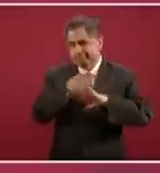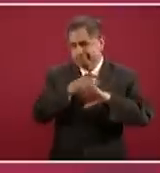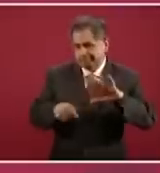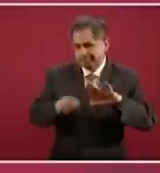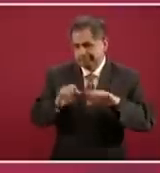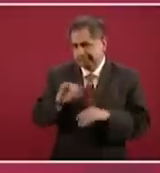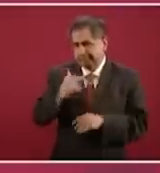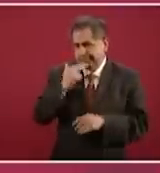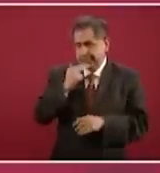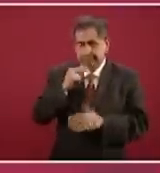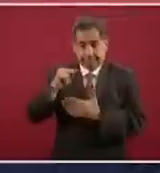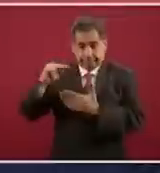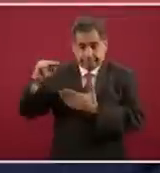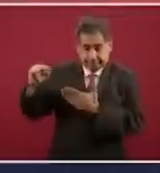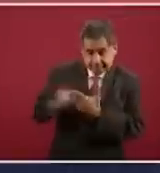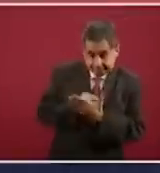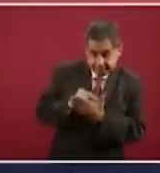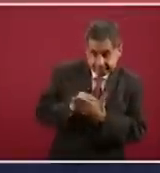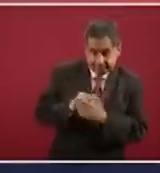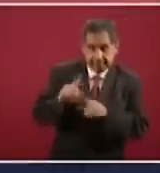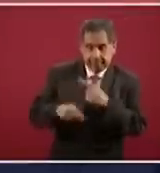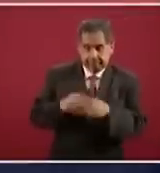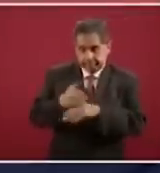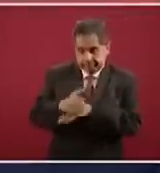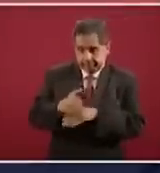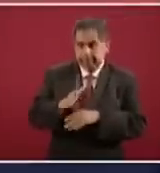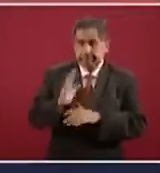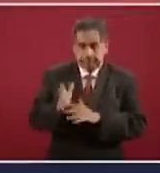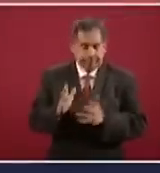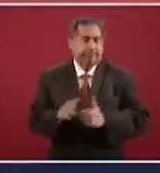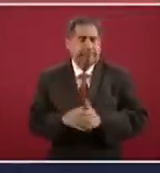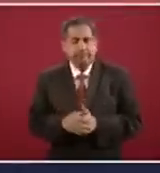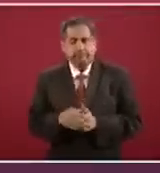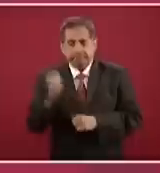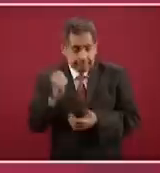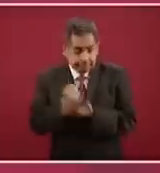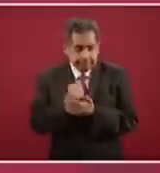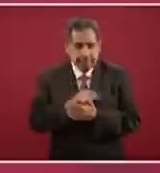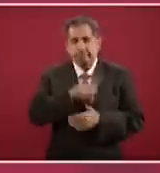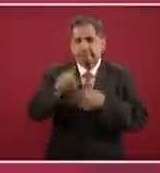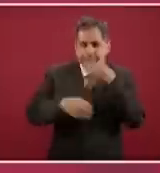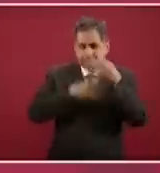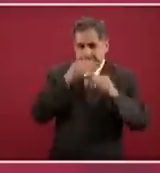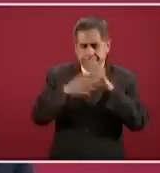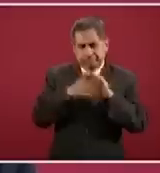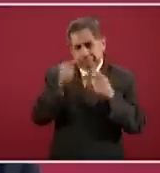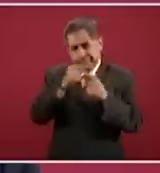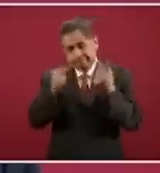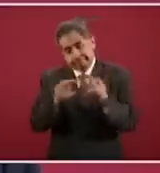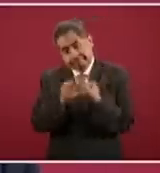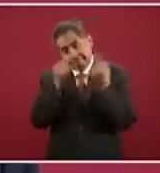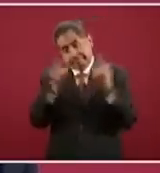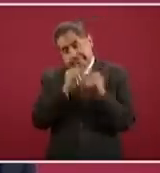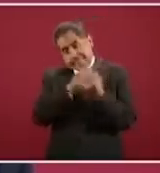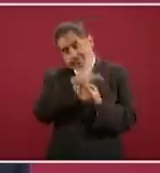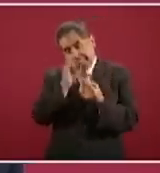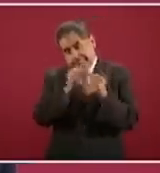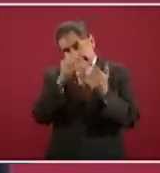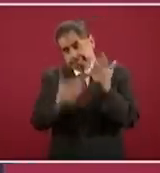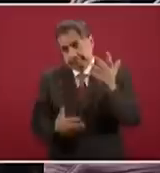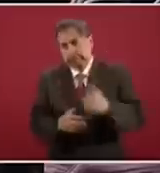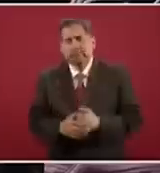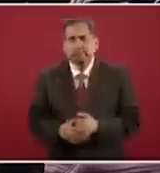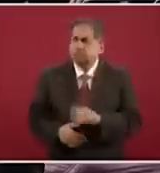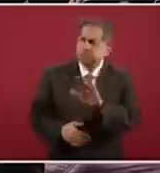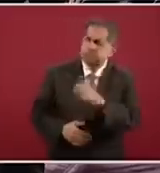pasando la firma y aprobándose, ya les voy a contar toda la historia. ¿No se